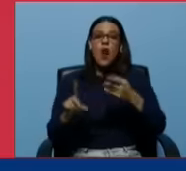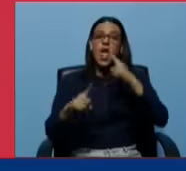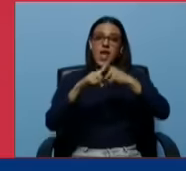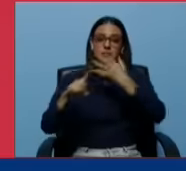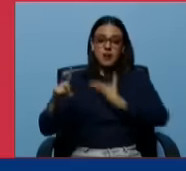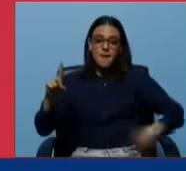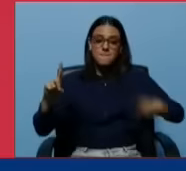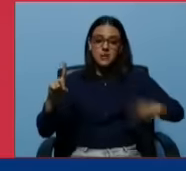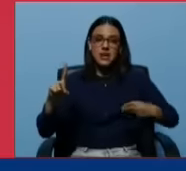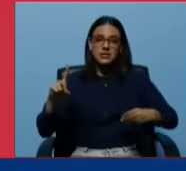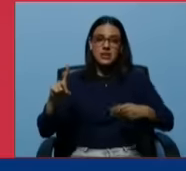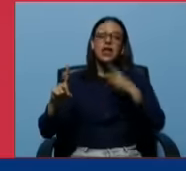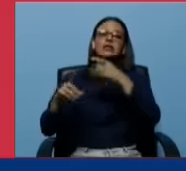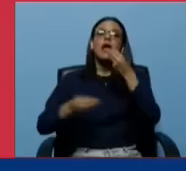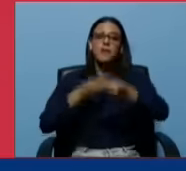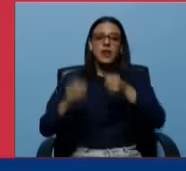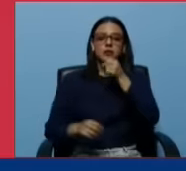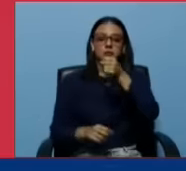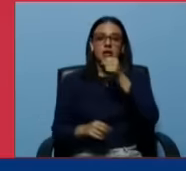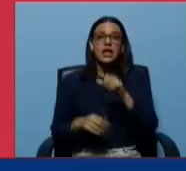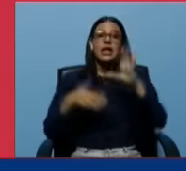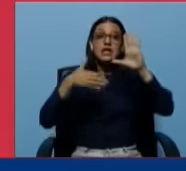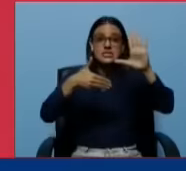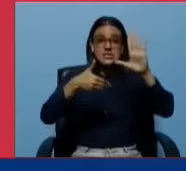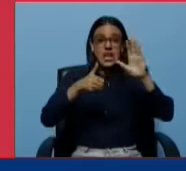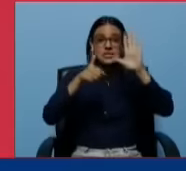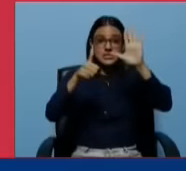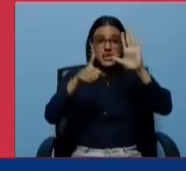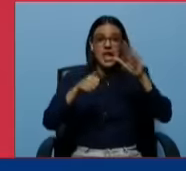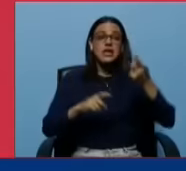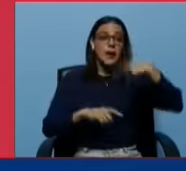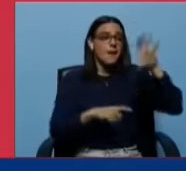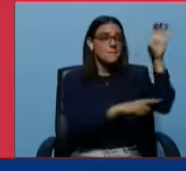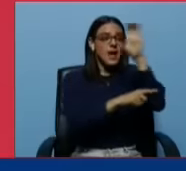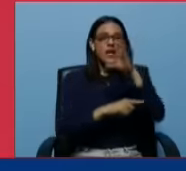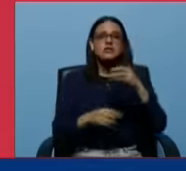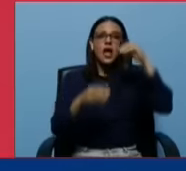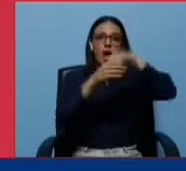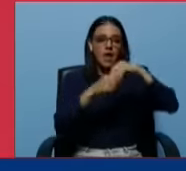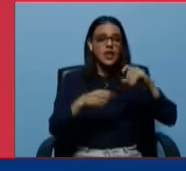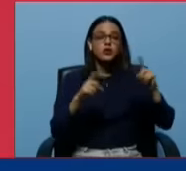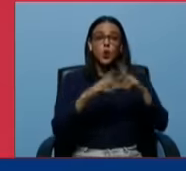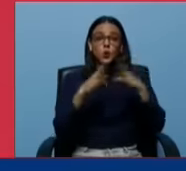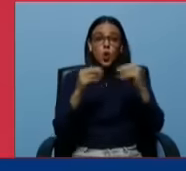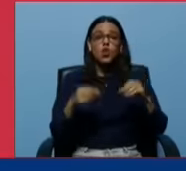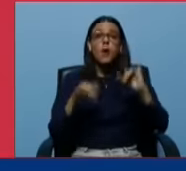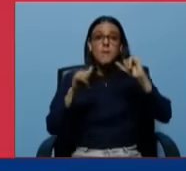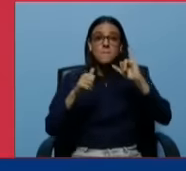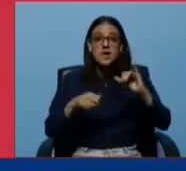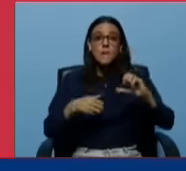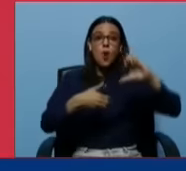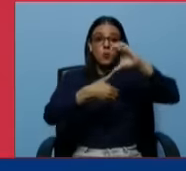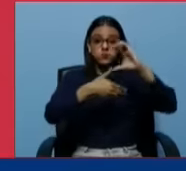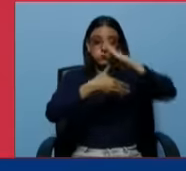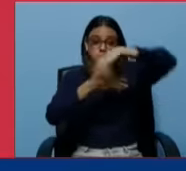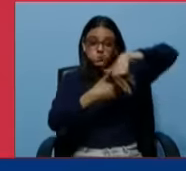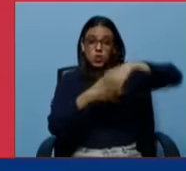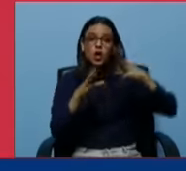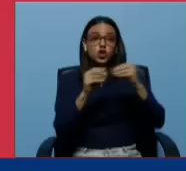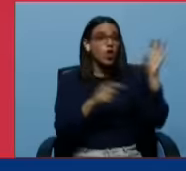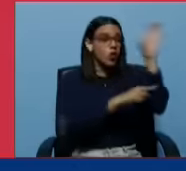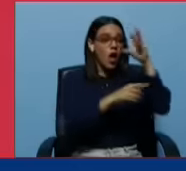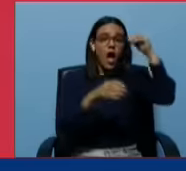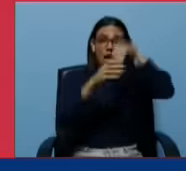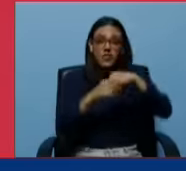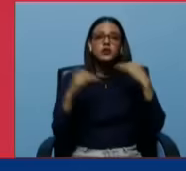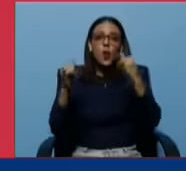los 6 países del Caribe pertenecientes como miembros plenos del ALBA, y estoy seguro que va a tomar la